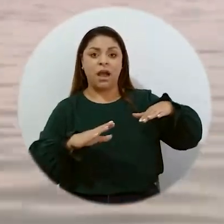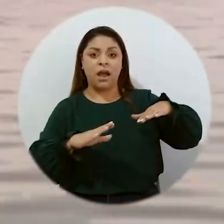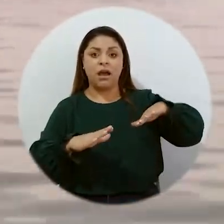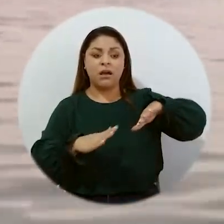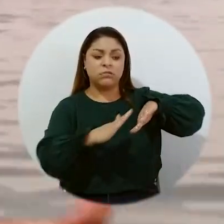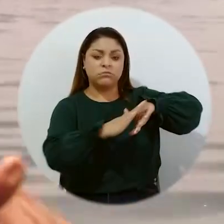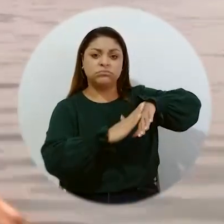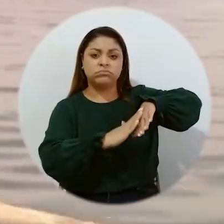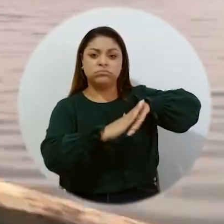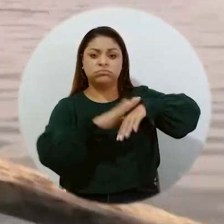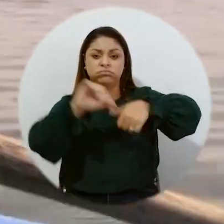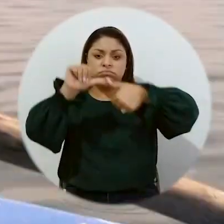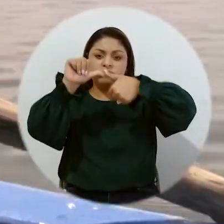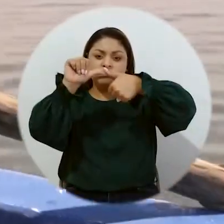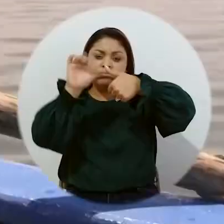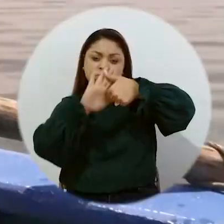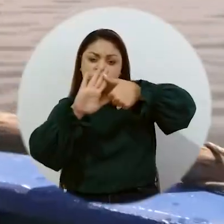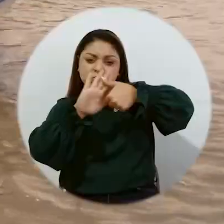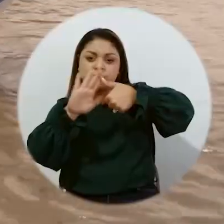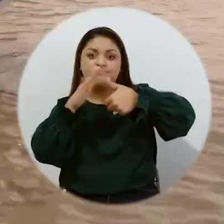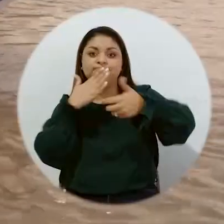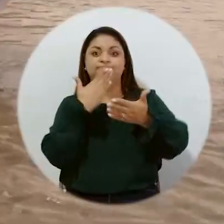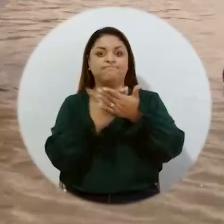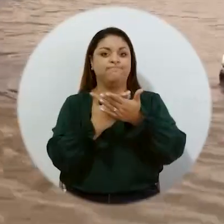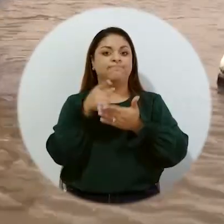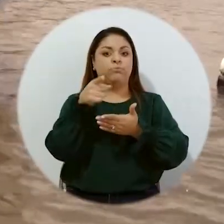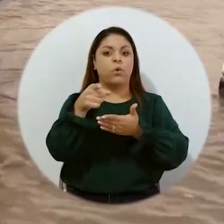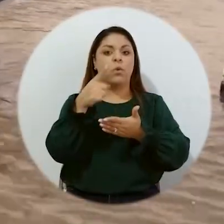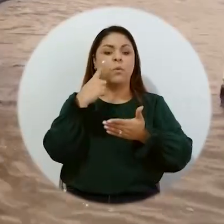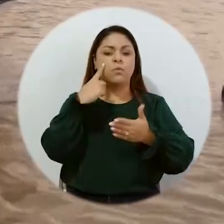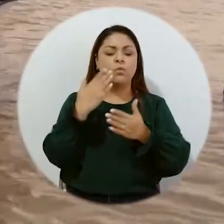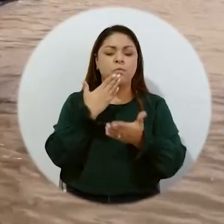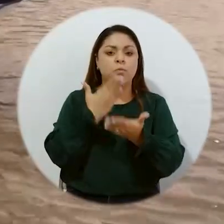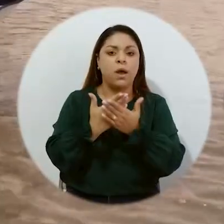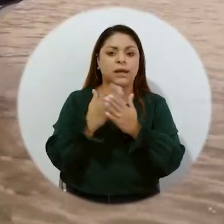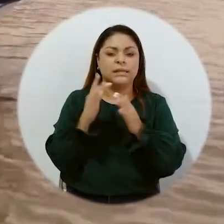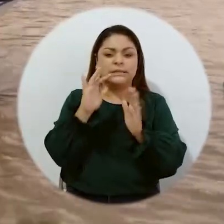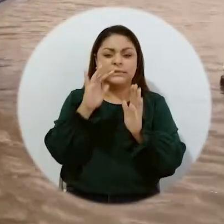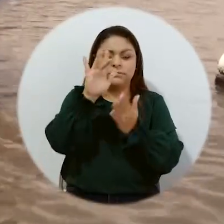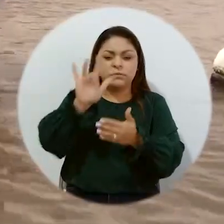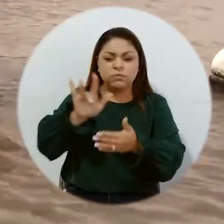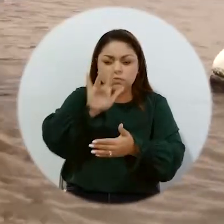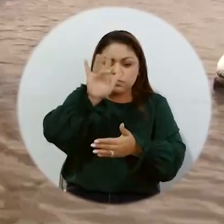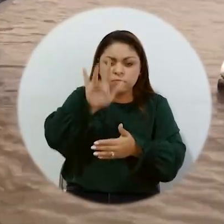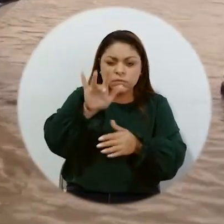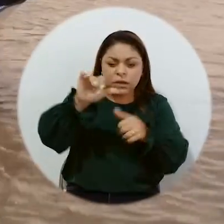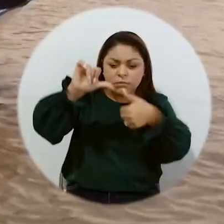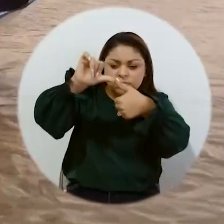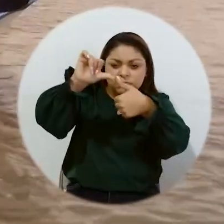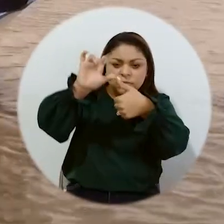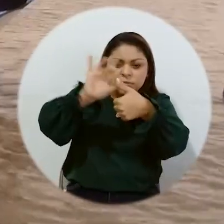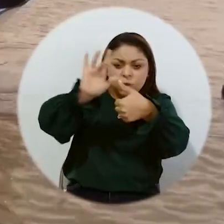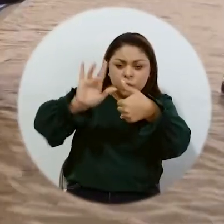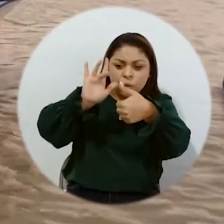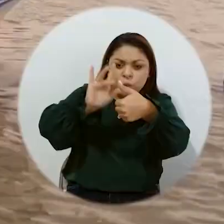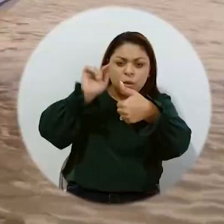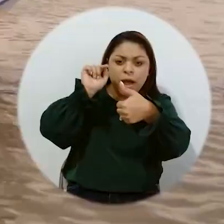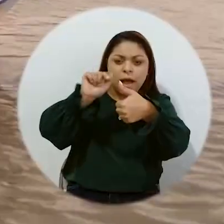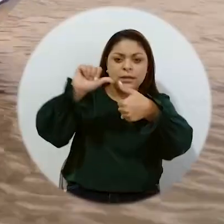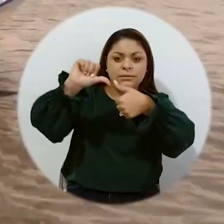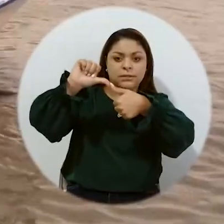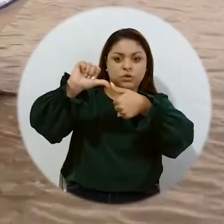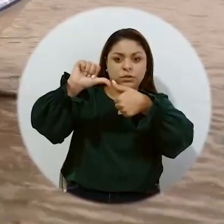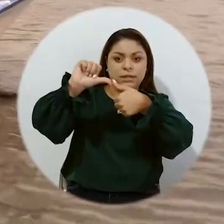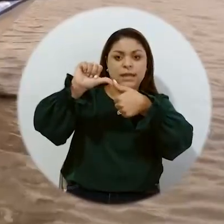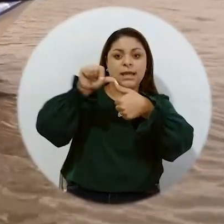geopolíticamente está en una zona estratégica para múltiples actores. ¿A qué me refiero? Estamos en